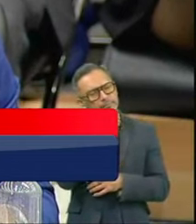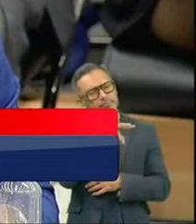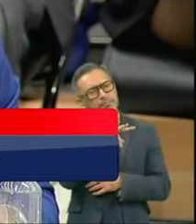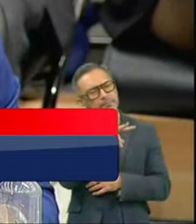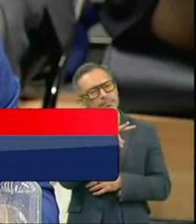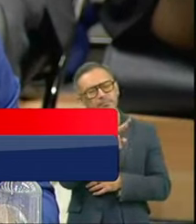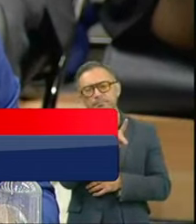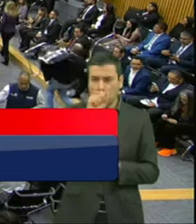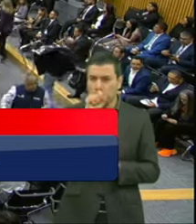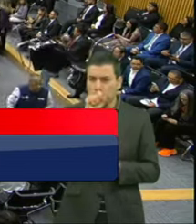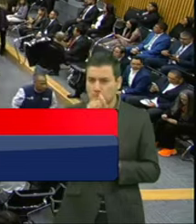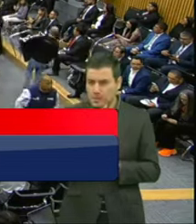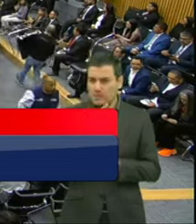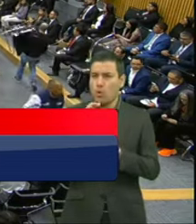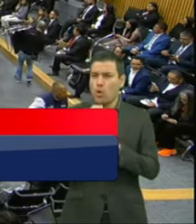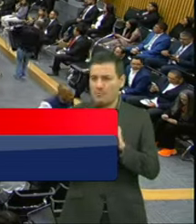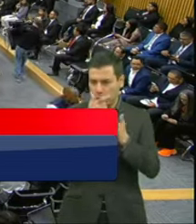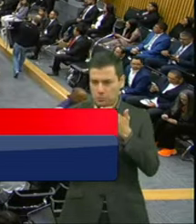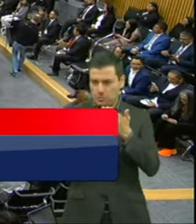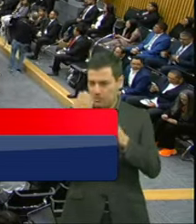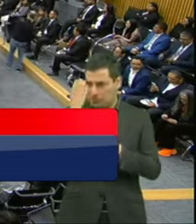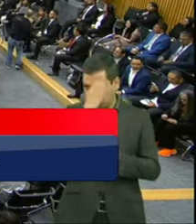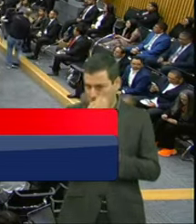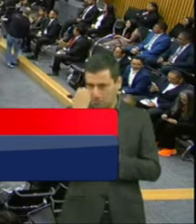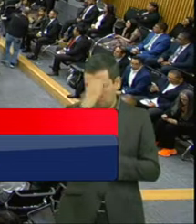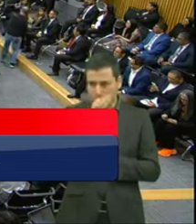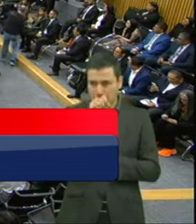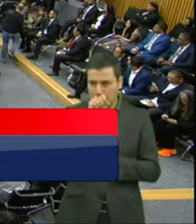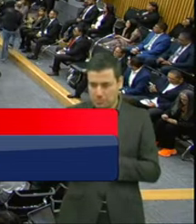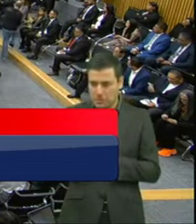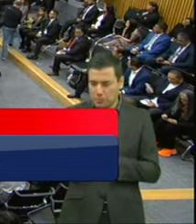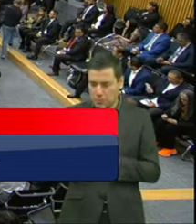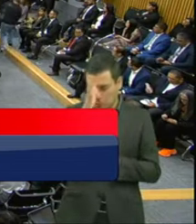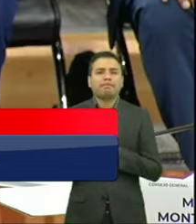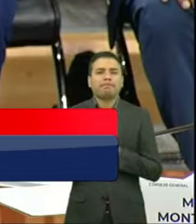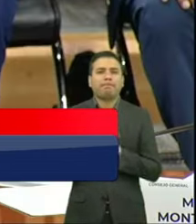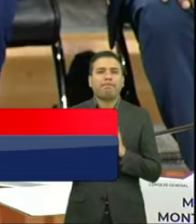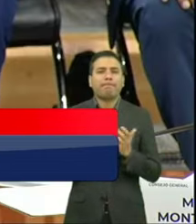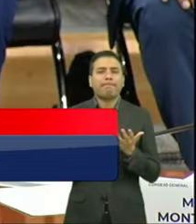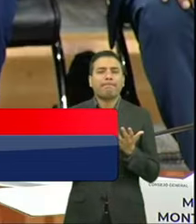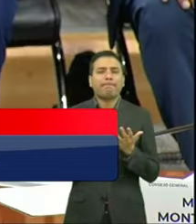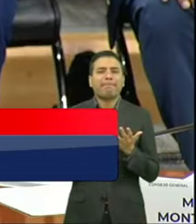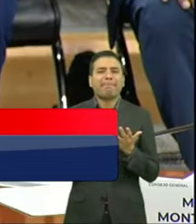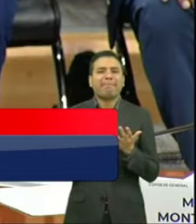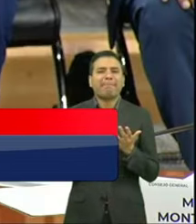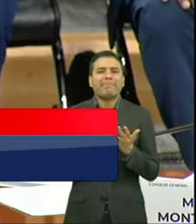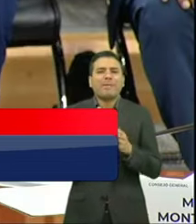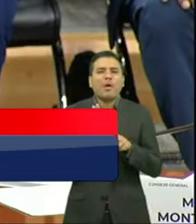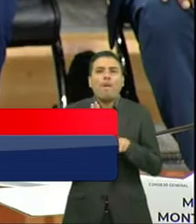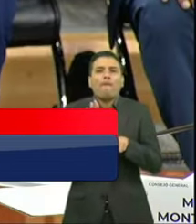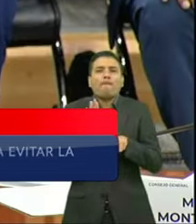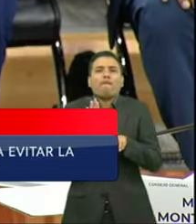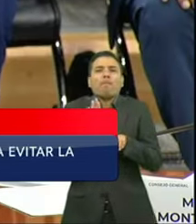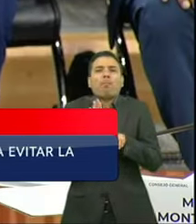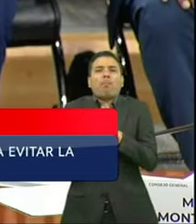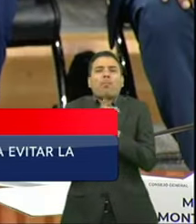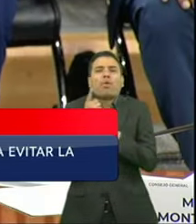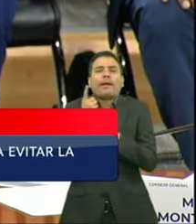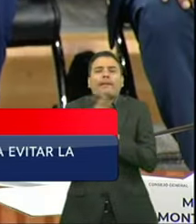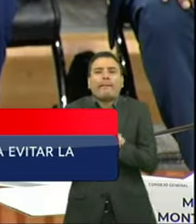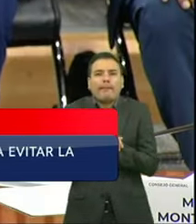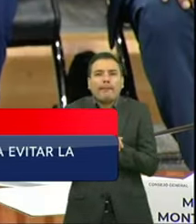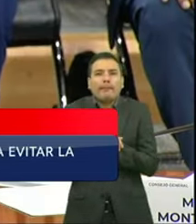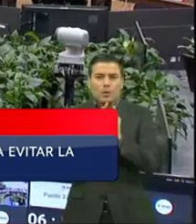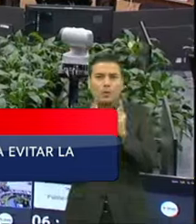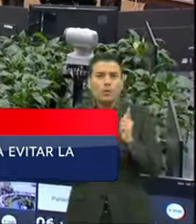la campaña, los que les pongan clientelas, etcétera, ¿no? Y eso pues es el poder político de un lado, el poder fáctico por otro, y por